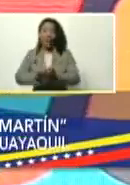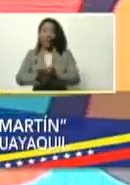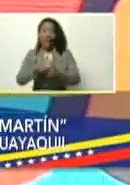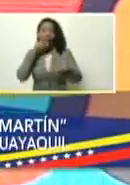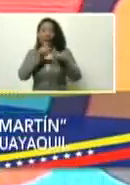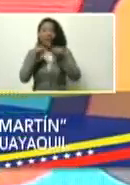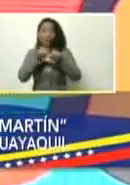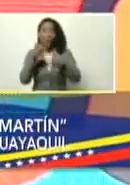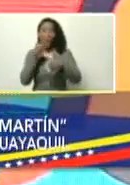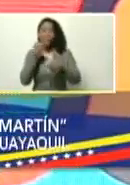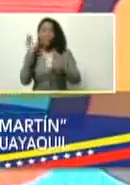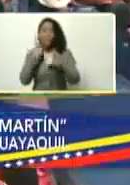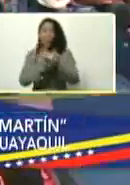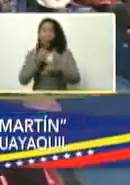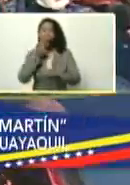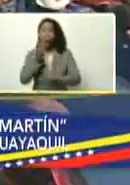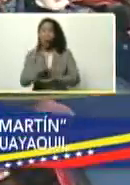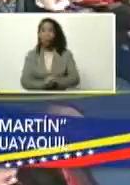ponía bueno.